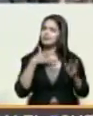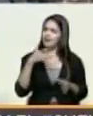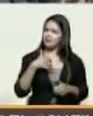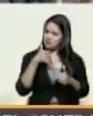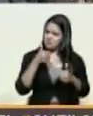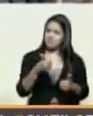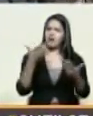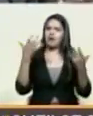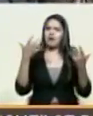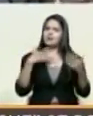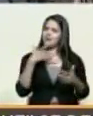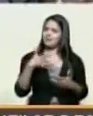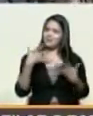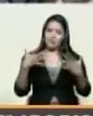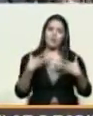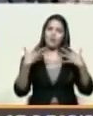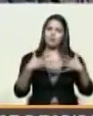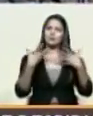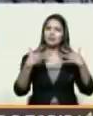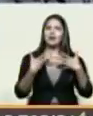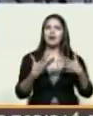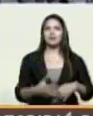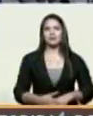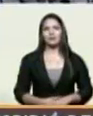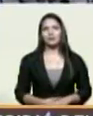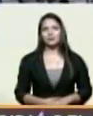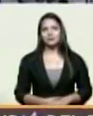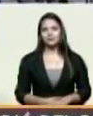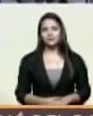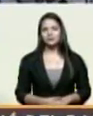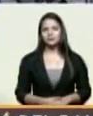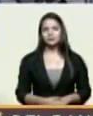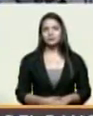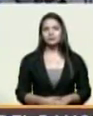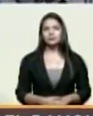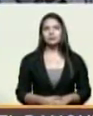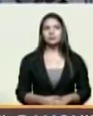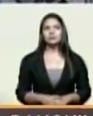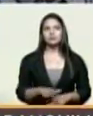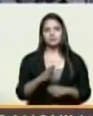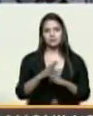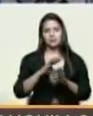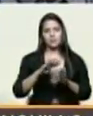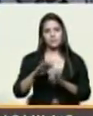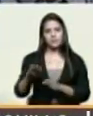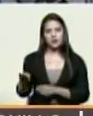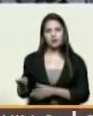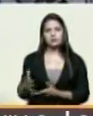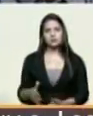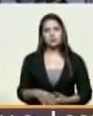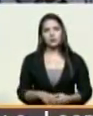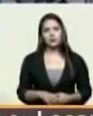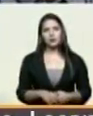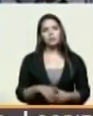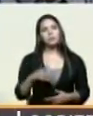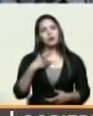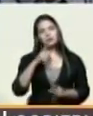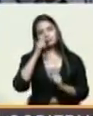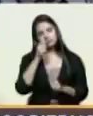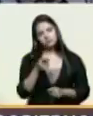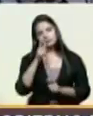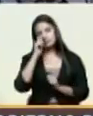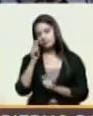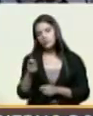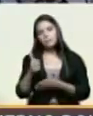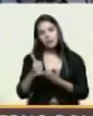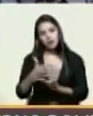Sintámonos de eso. Sintámonos contentos con eso, ¿vale? Hagamos un espacio para reconocer al compañero